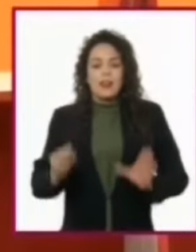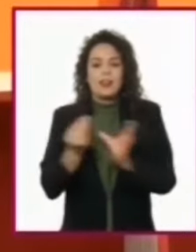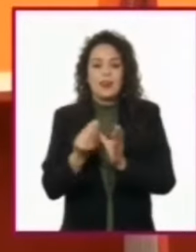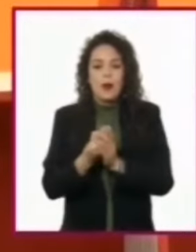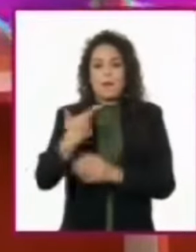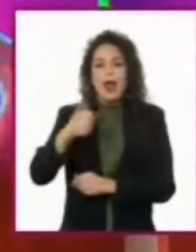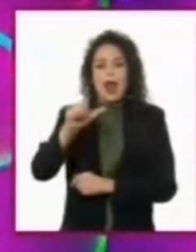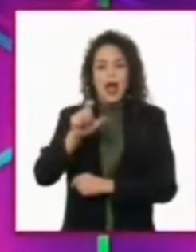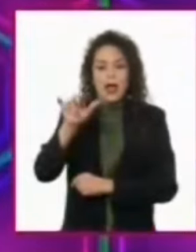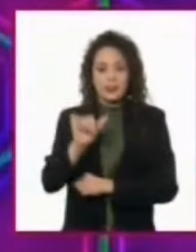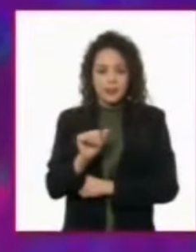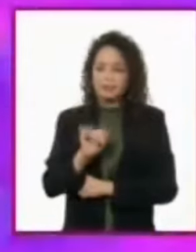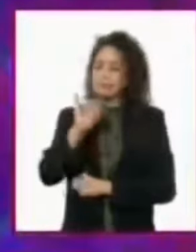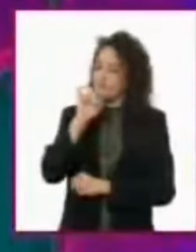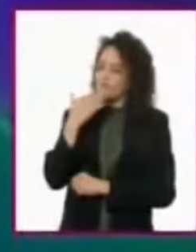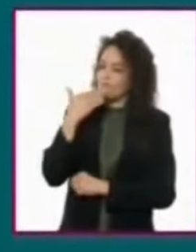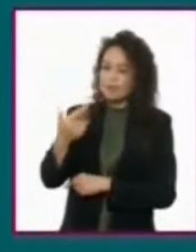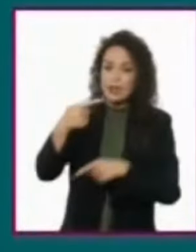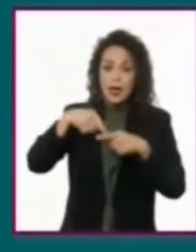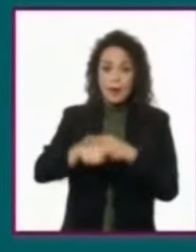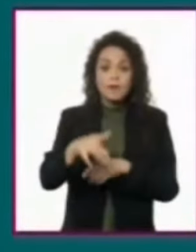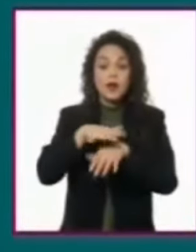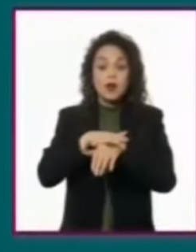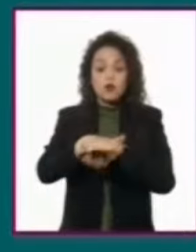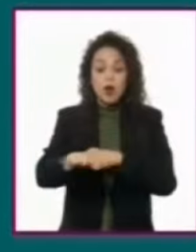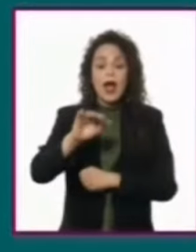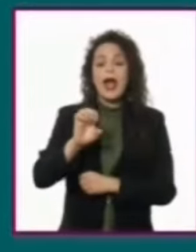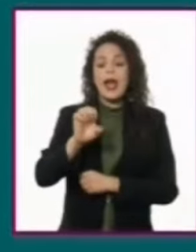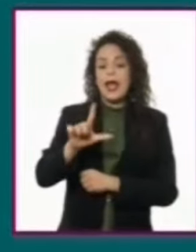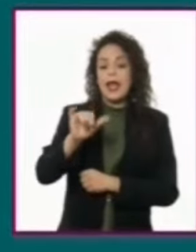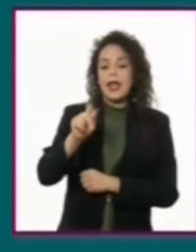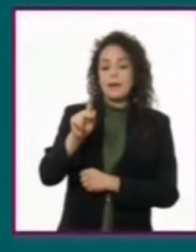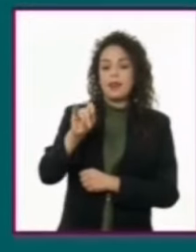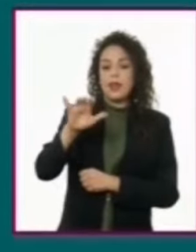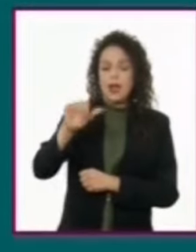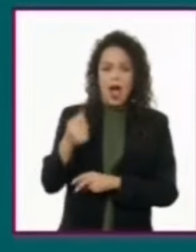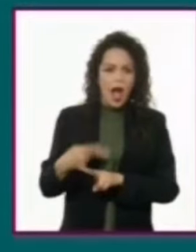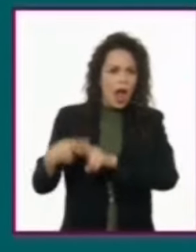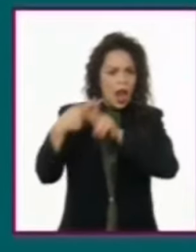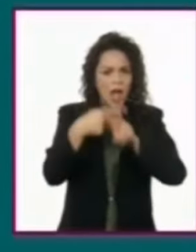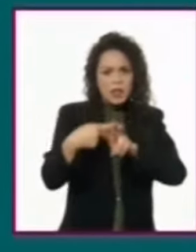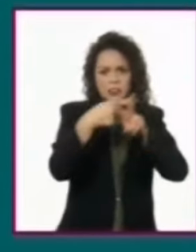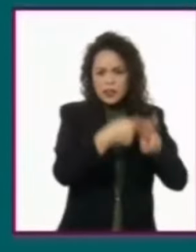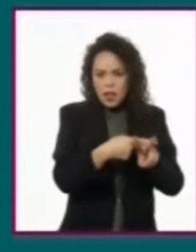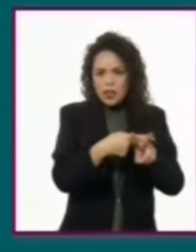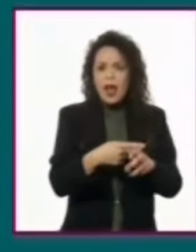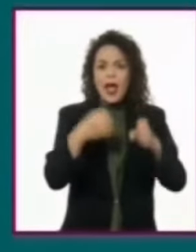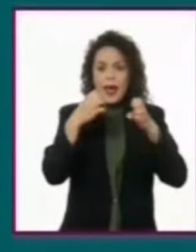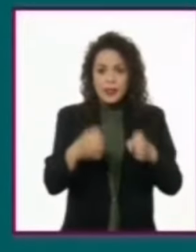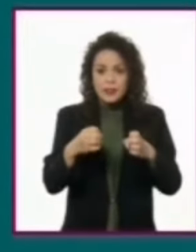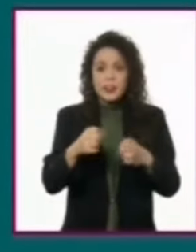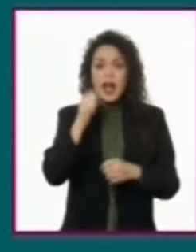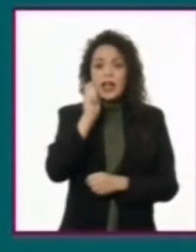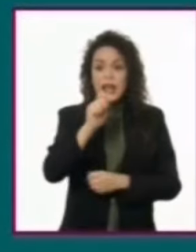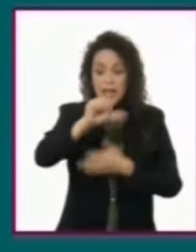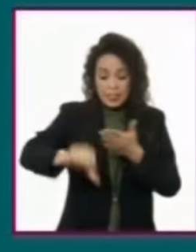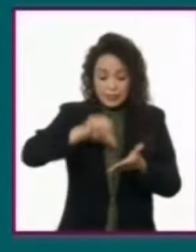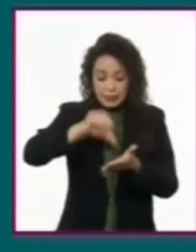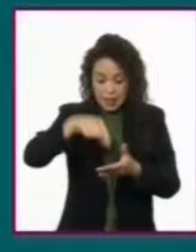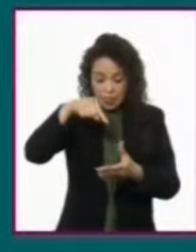las galaxias elípticas. Las estrellas en las galaxias elípticas se distribuyen alrededor del centro de la